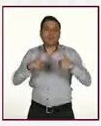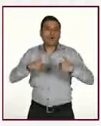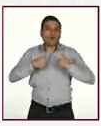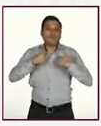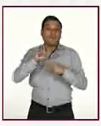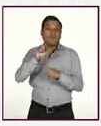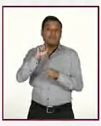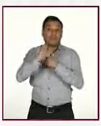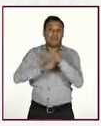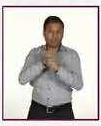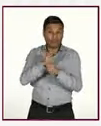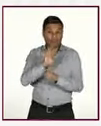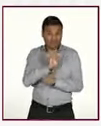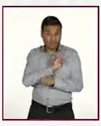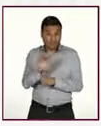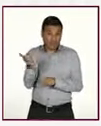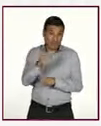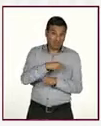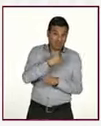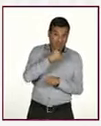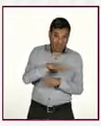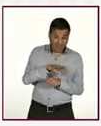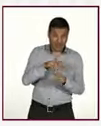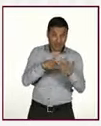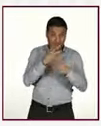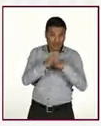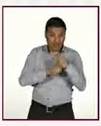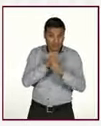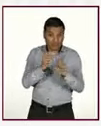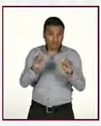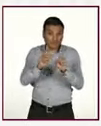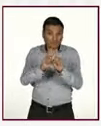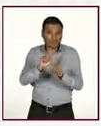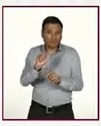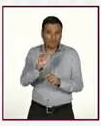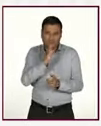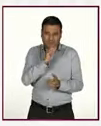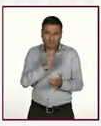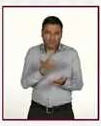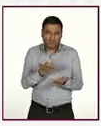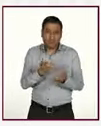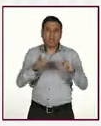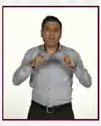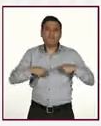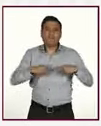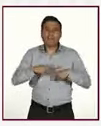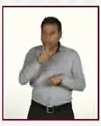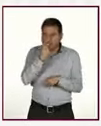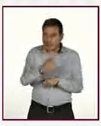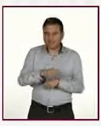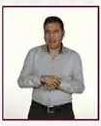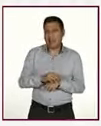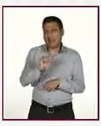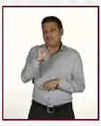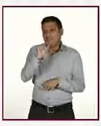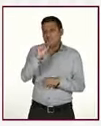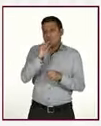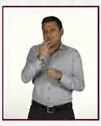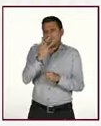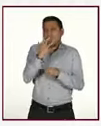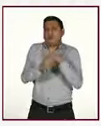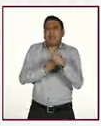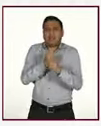años salga con una niña de 15, ¿no? O sea, eso que mucha gente lo ve normal, es que son poquitos años, no, pero el joven ya está en una